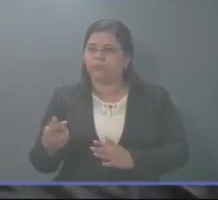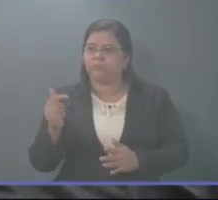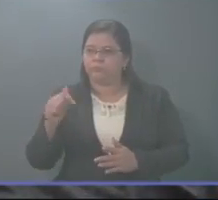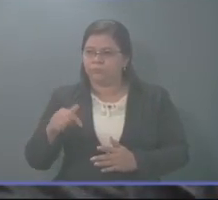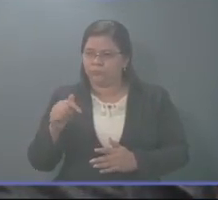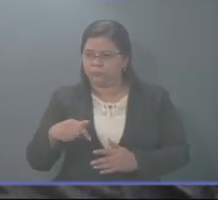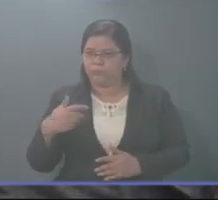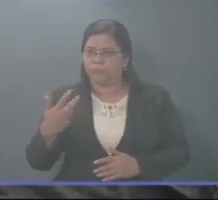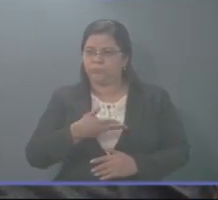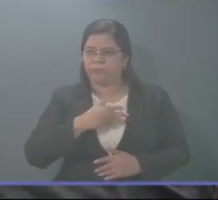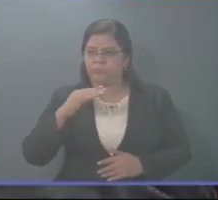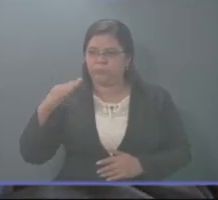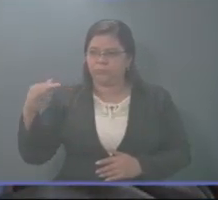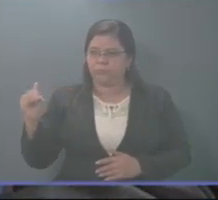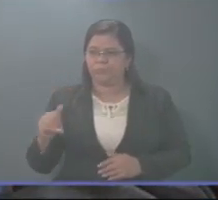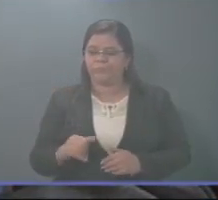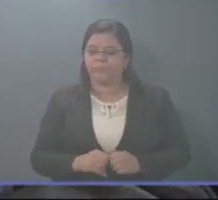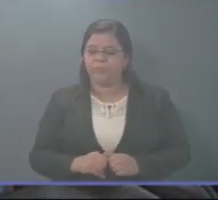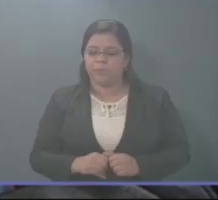de nuestro país,